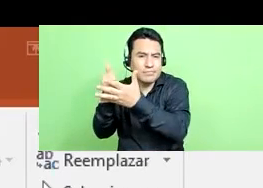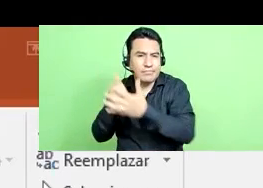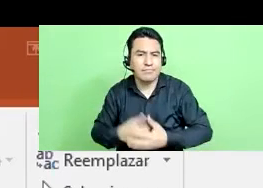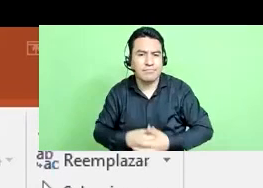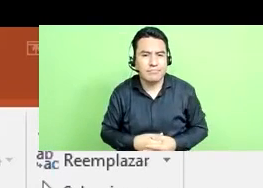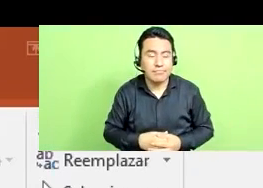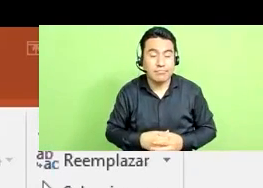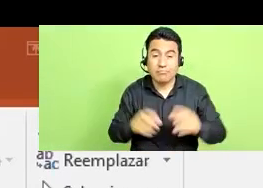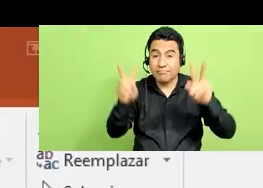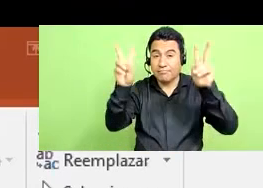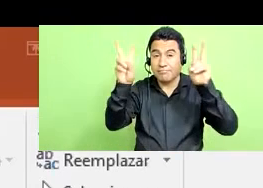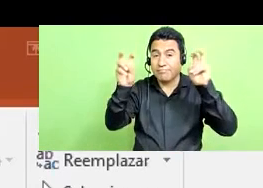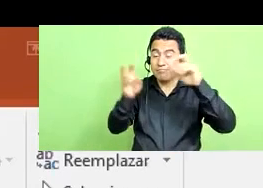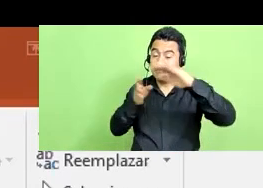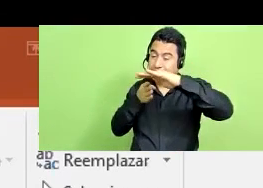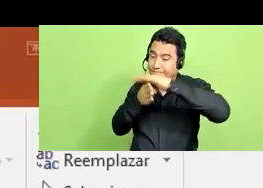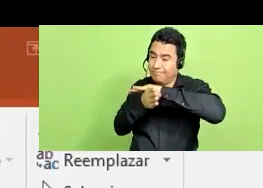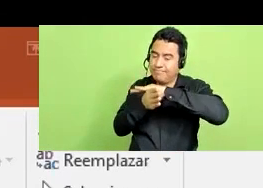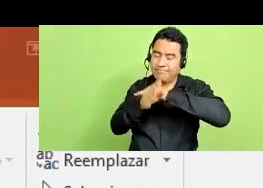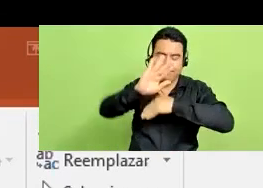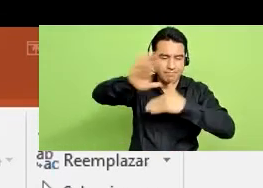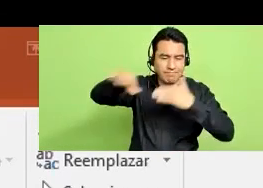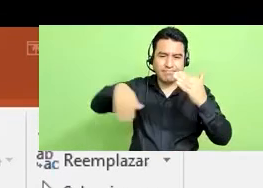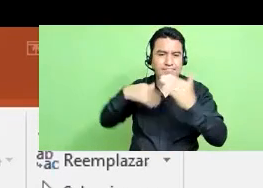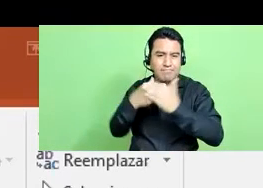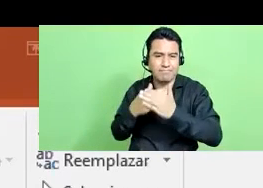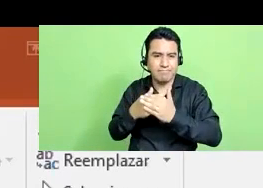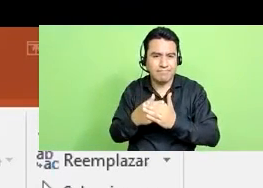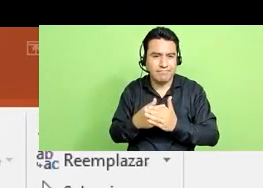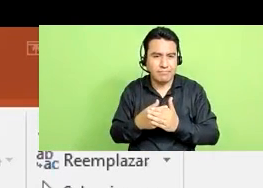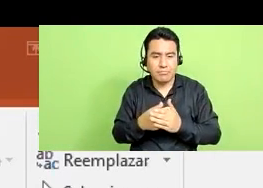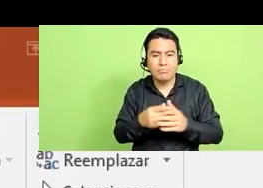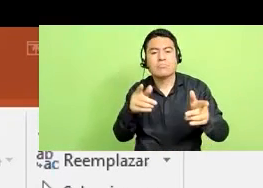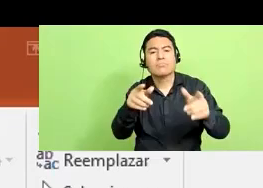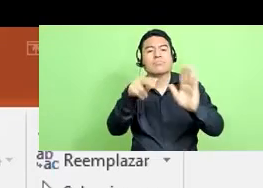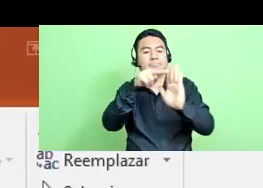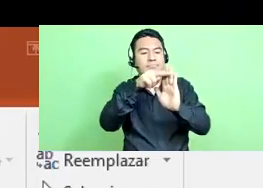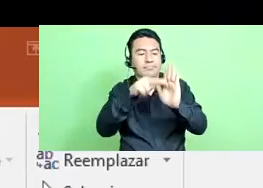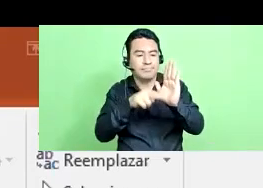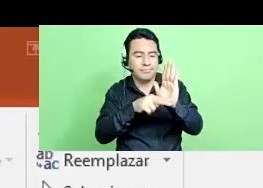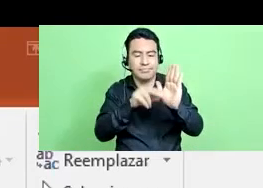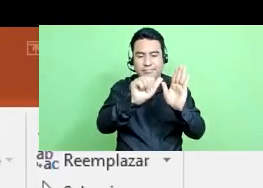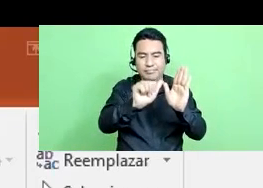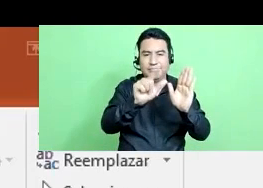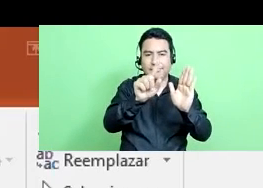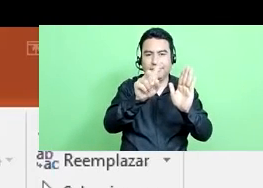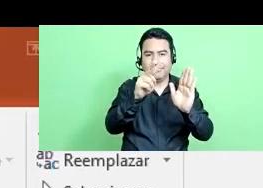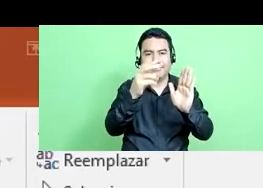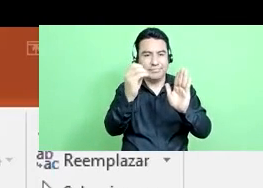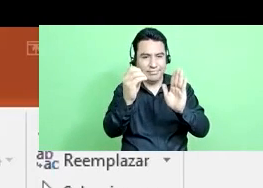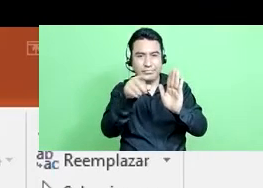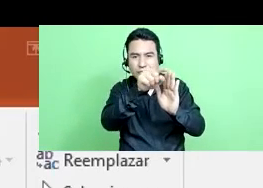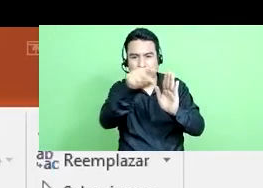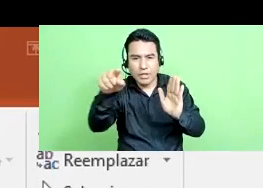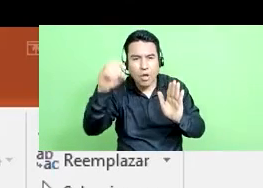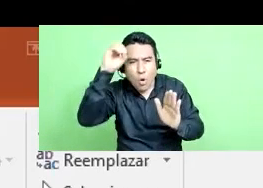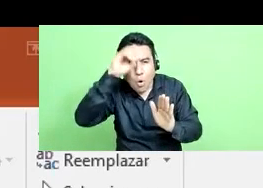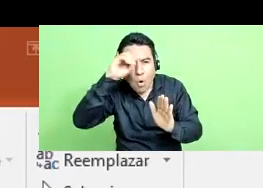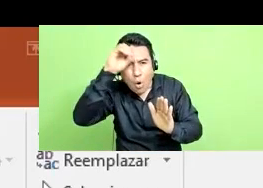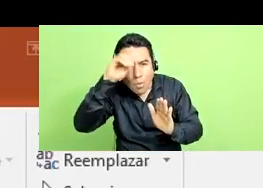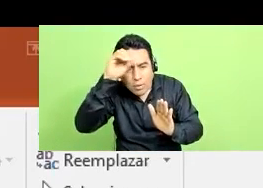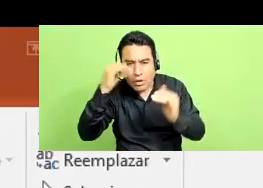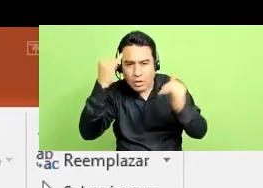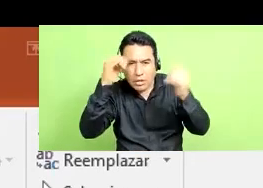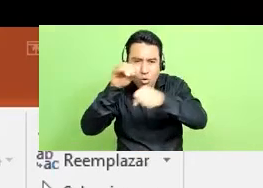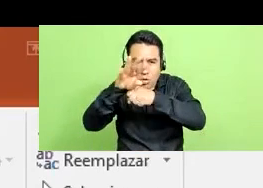tema de accesibilidad en todos los ámbitos uno de esos ámbitos es la norma técnica a 120 por eso que necesitamos sus propuestas muchas gracias